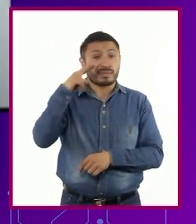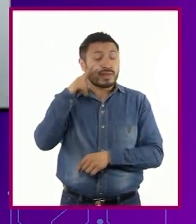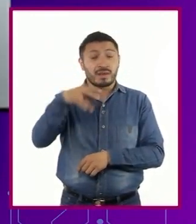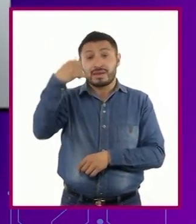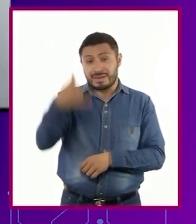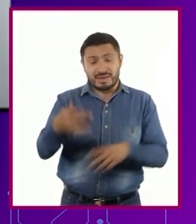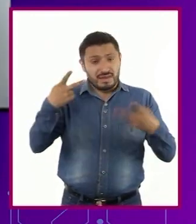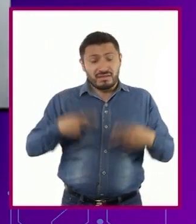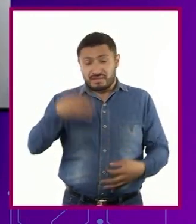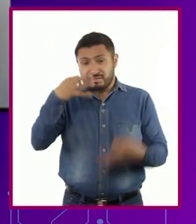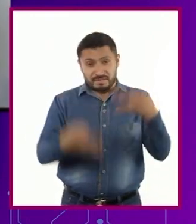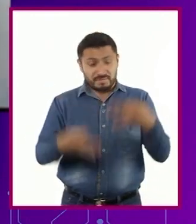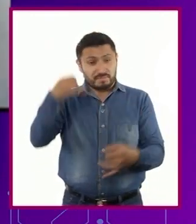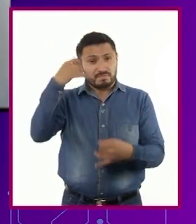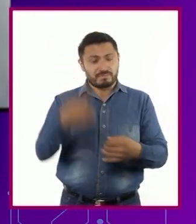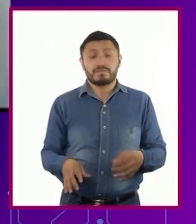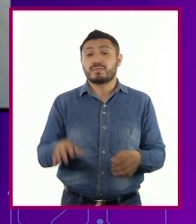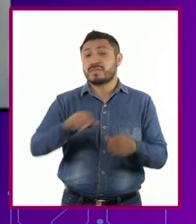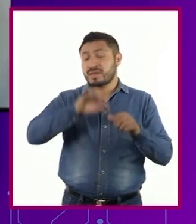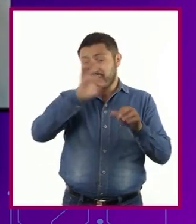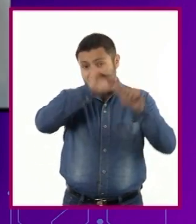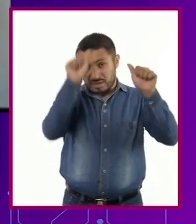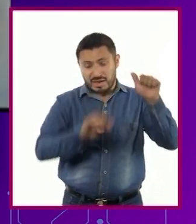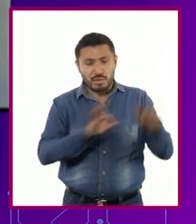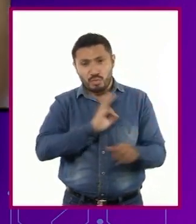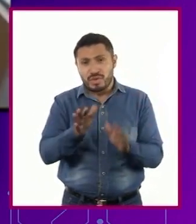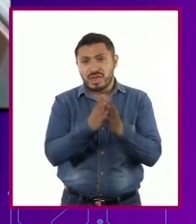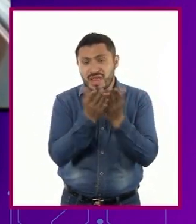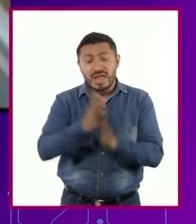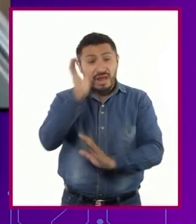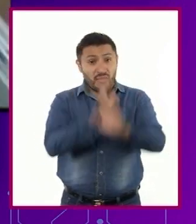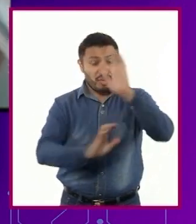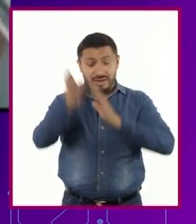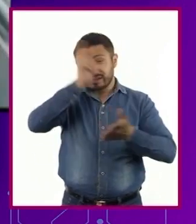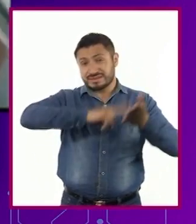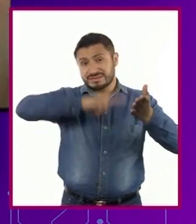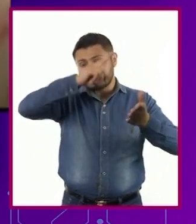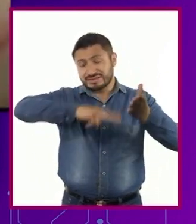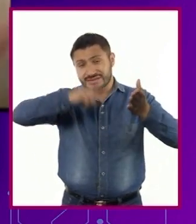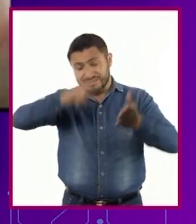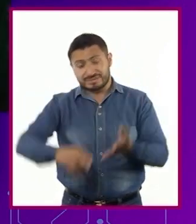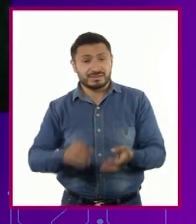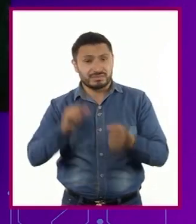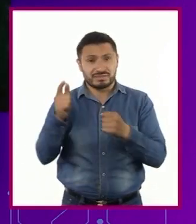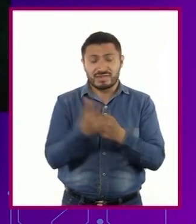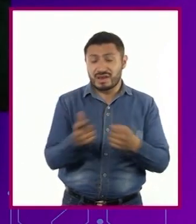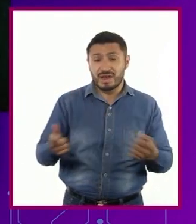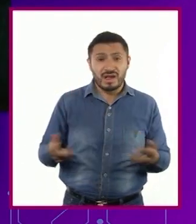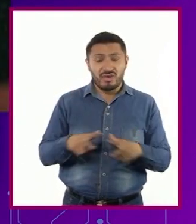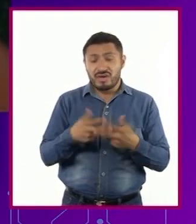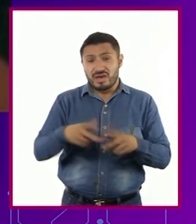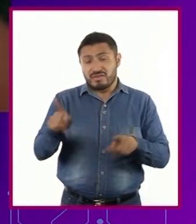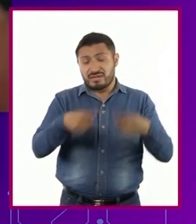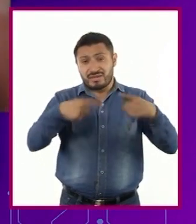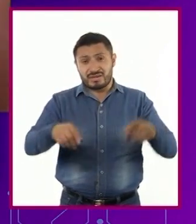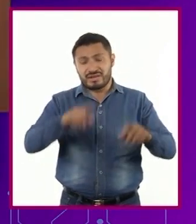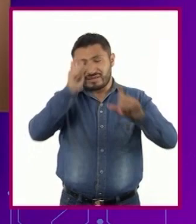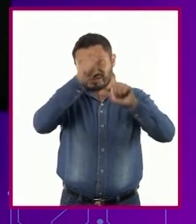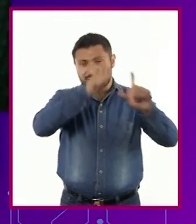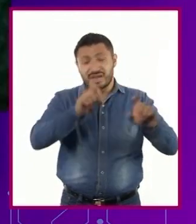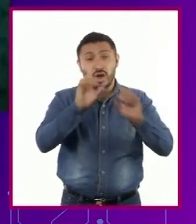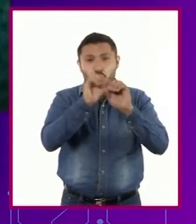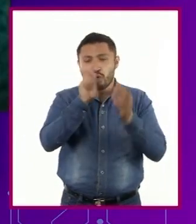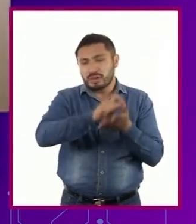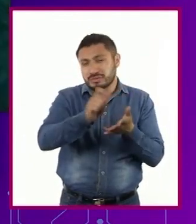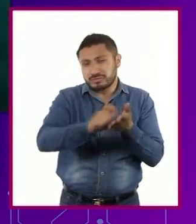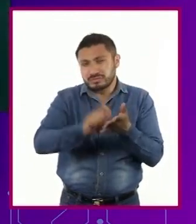juzgue. Arte puede ser un libro, una canción, una pintura, una pieza instrumental, una estatua o unas simples líneas